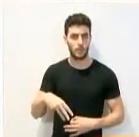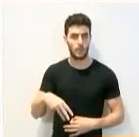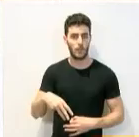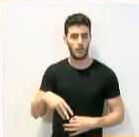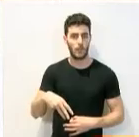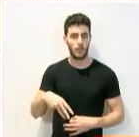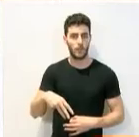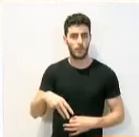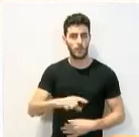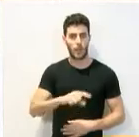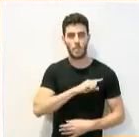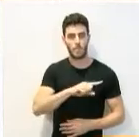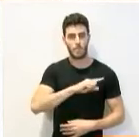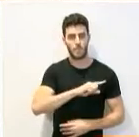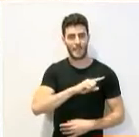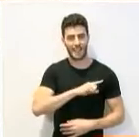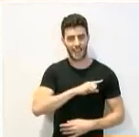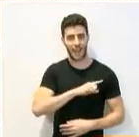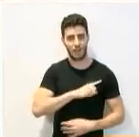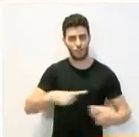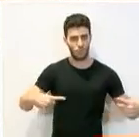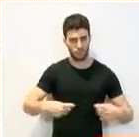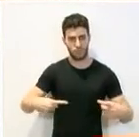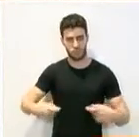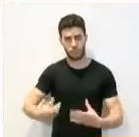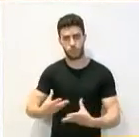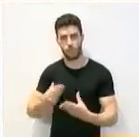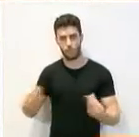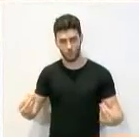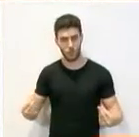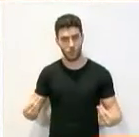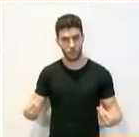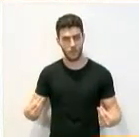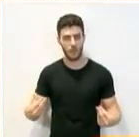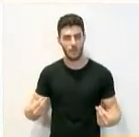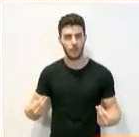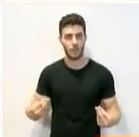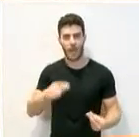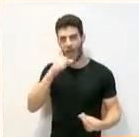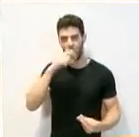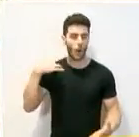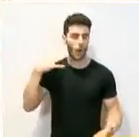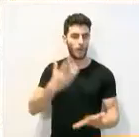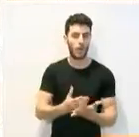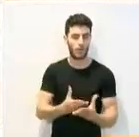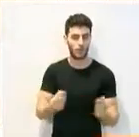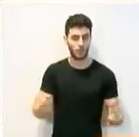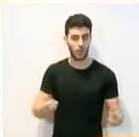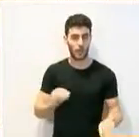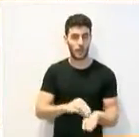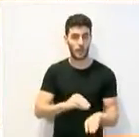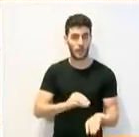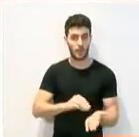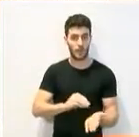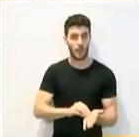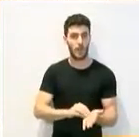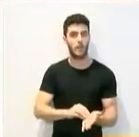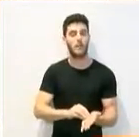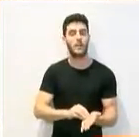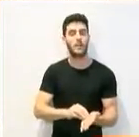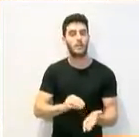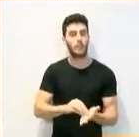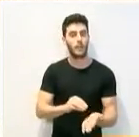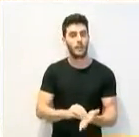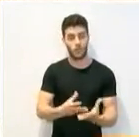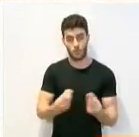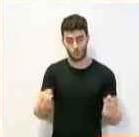intervenciones militares ya solo en los últimos años, en varias de ellas, que muchas de ellas han